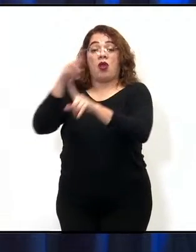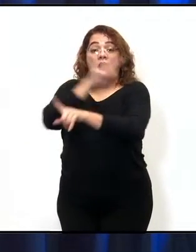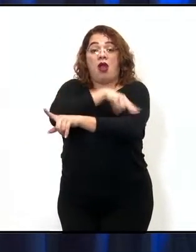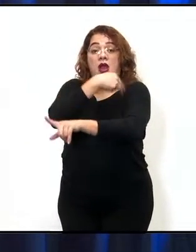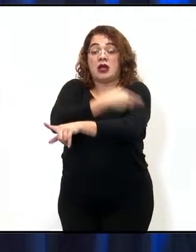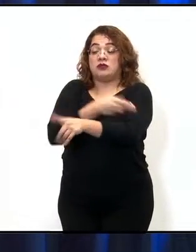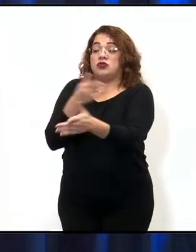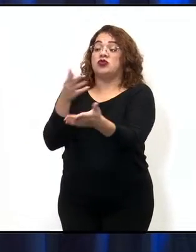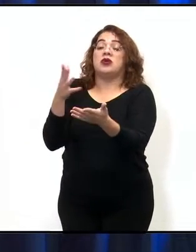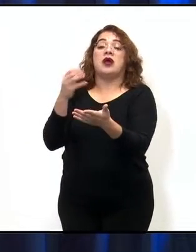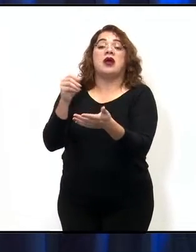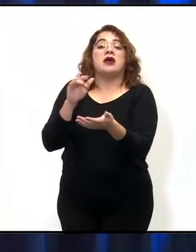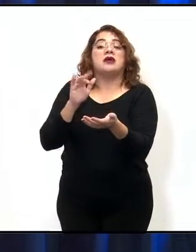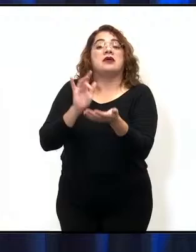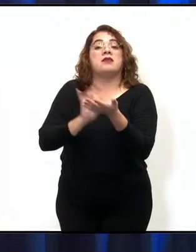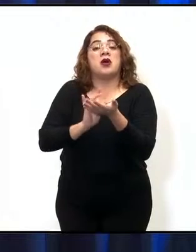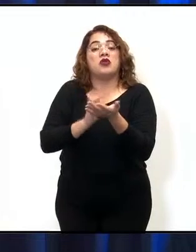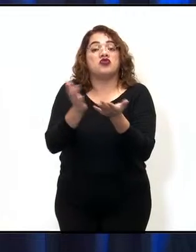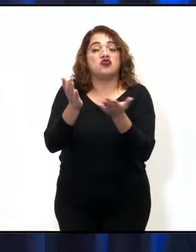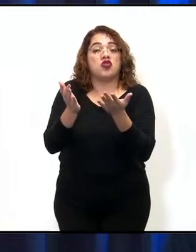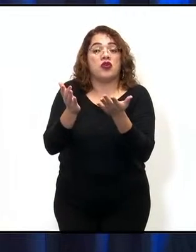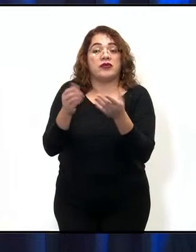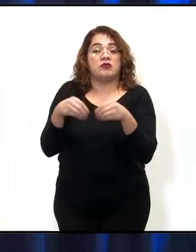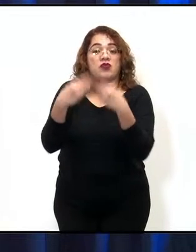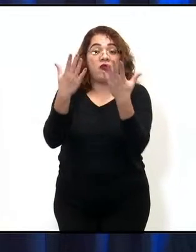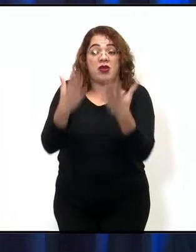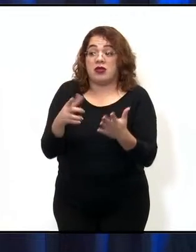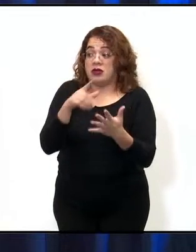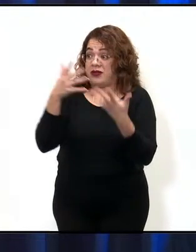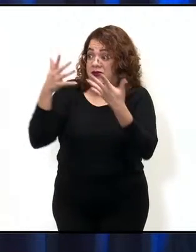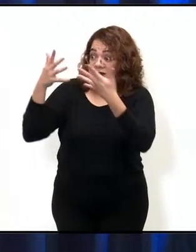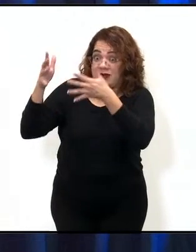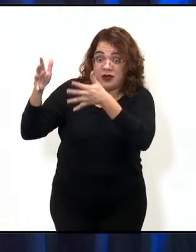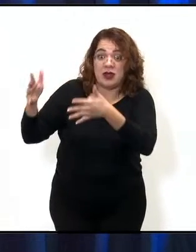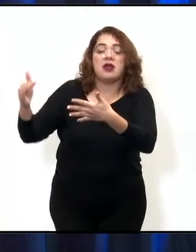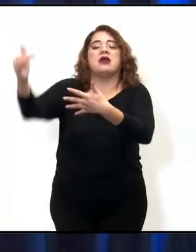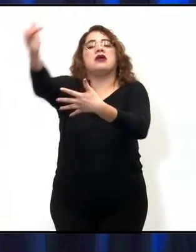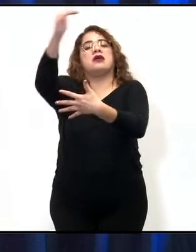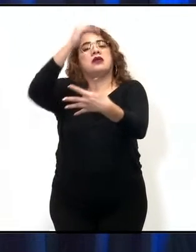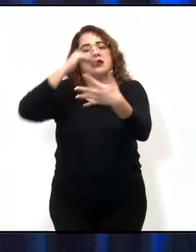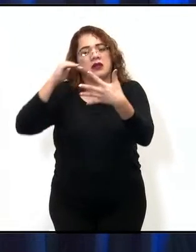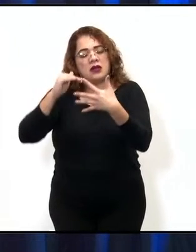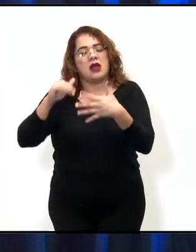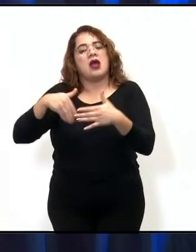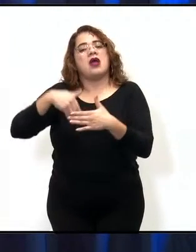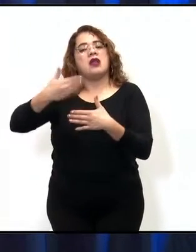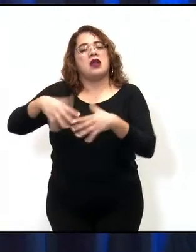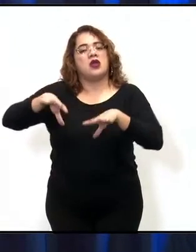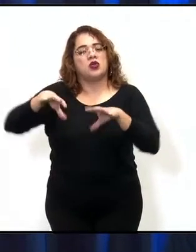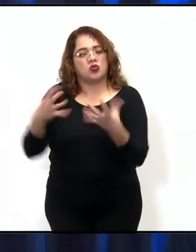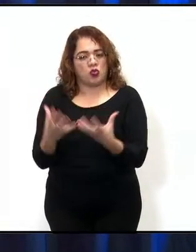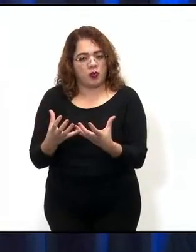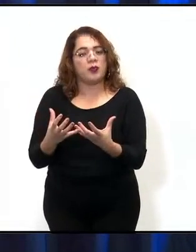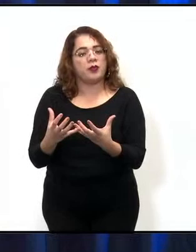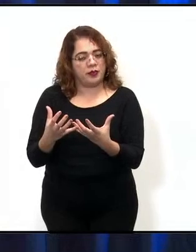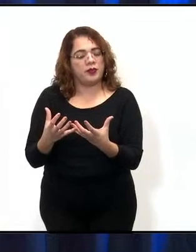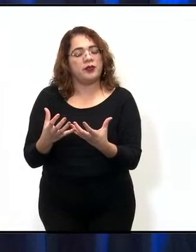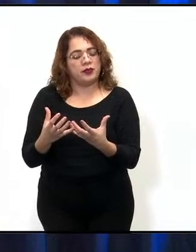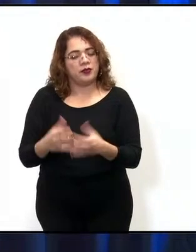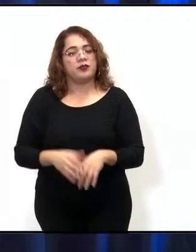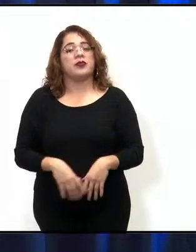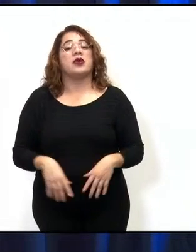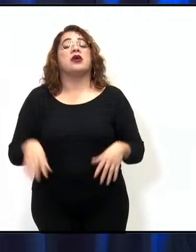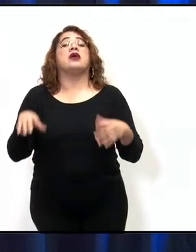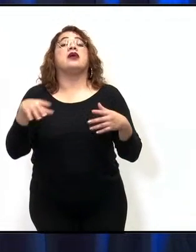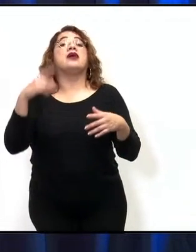adicionales en el primer nivel, como nuestras instalaciones de atención a largo plazo, tanto el personal también como los residentes